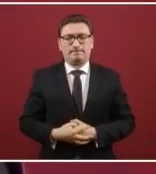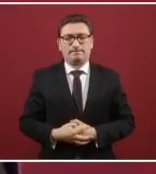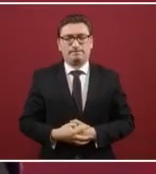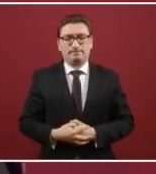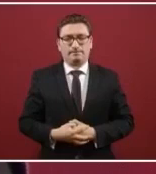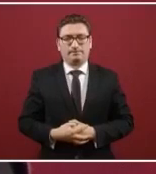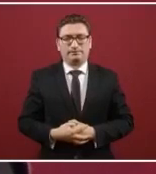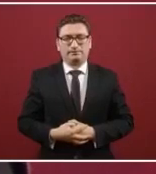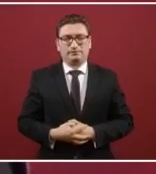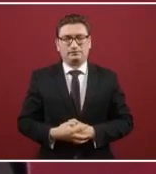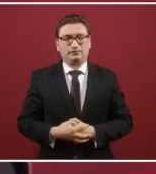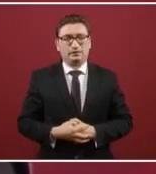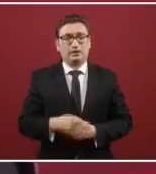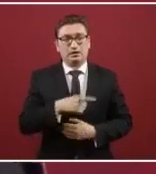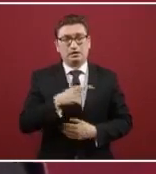Con gorgojo,